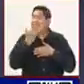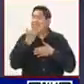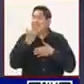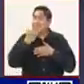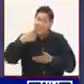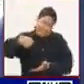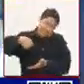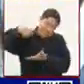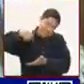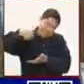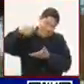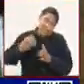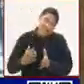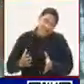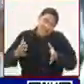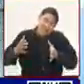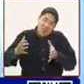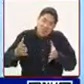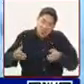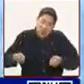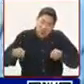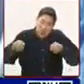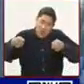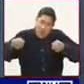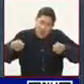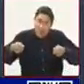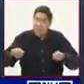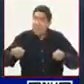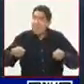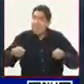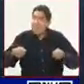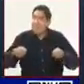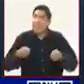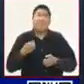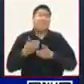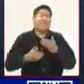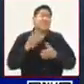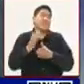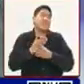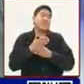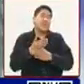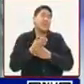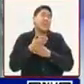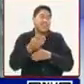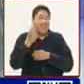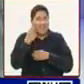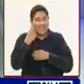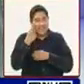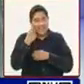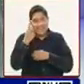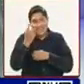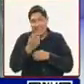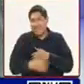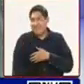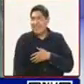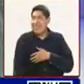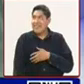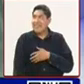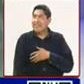la caldera, la olla, absolutamente todo. Para hacerlo más llevadero, para compartir, para conocerse.